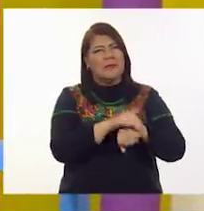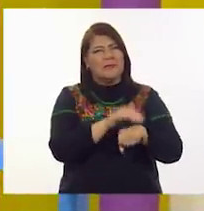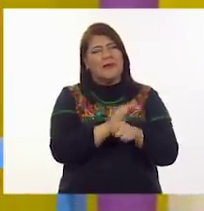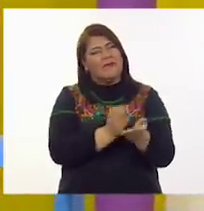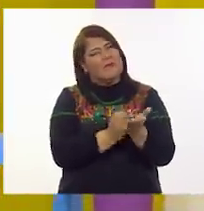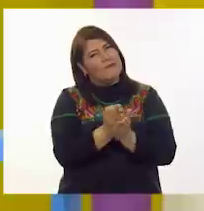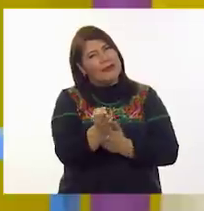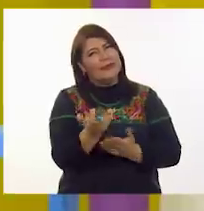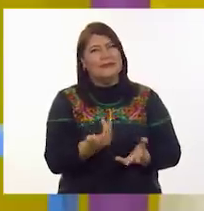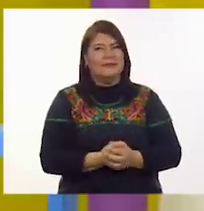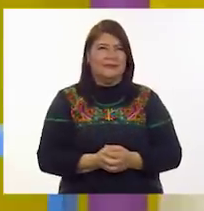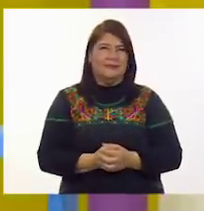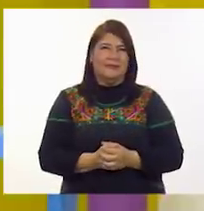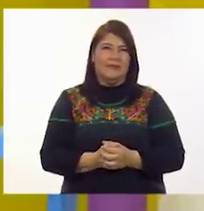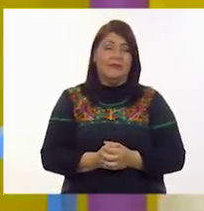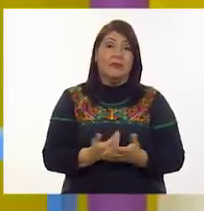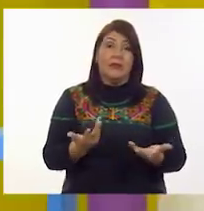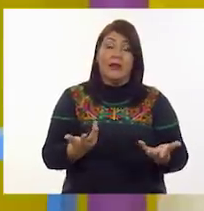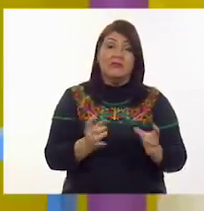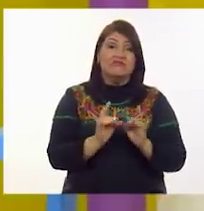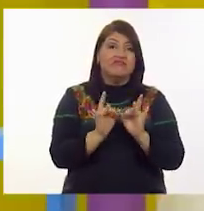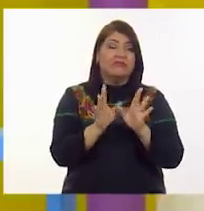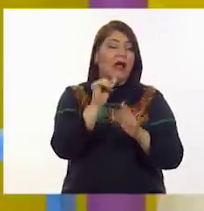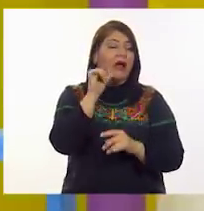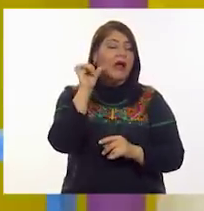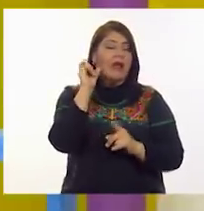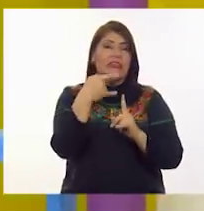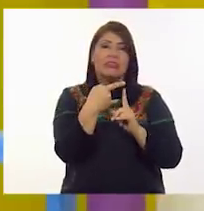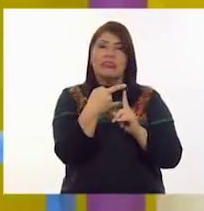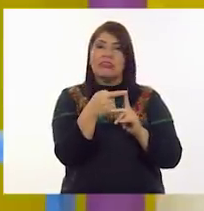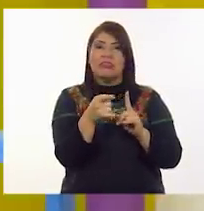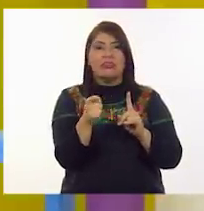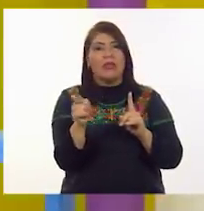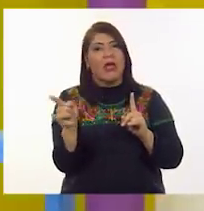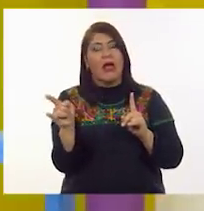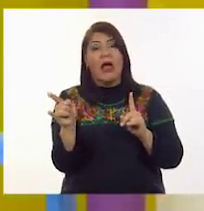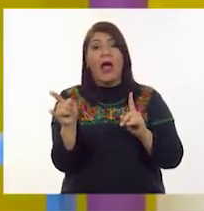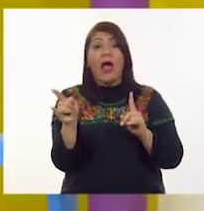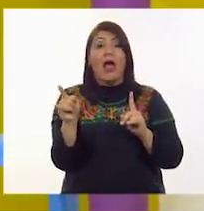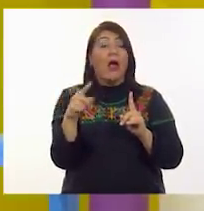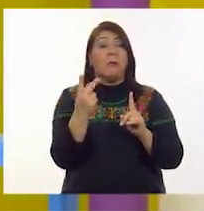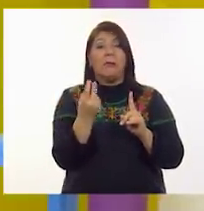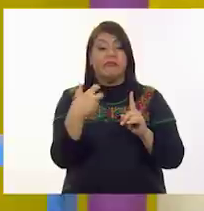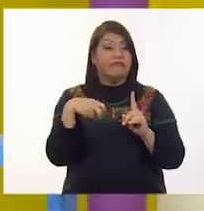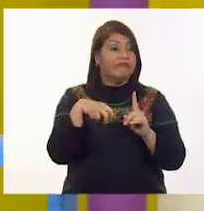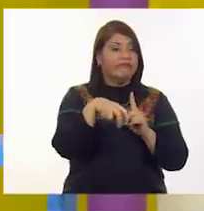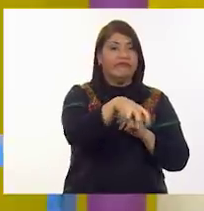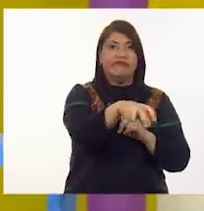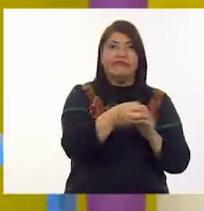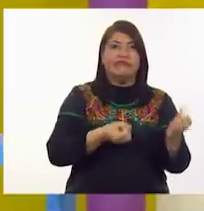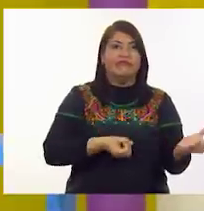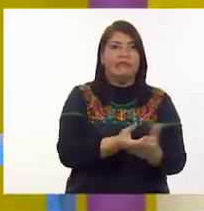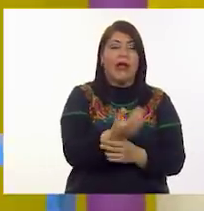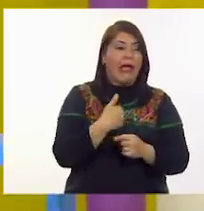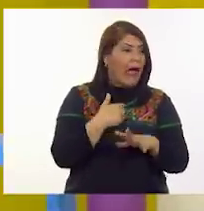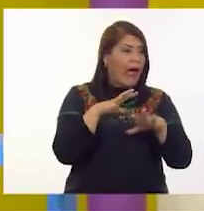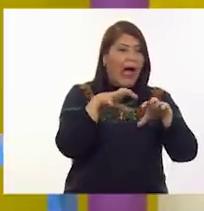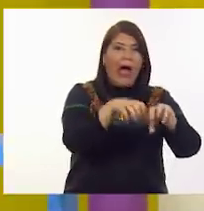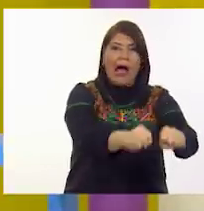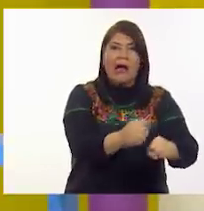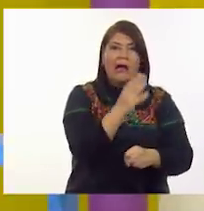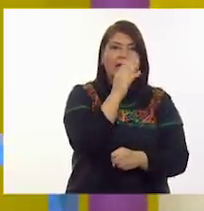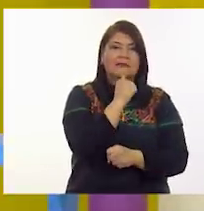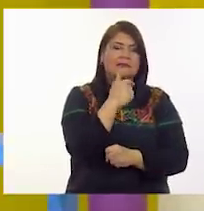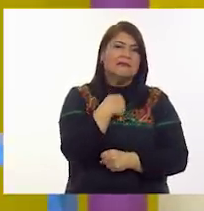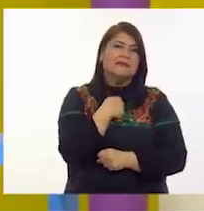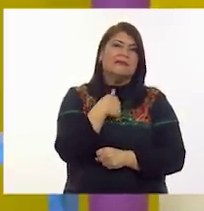Oh. Y ayer, que no me fijé, dejé la puerta abierta, la reja y se salió a la calle. No me dio tiempo de agarrarlo. No